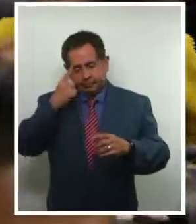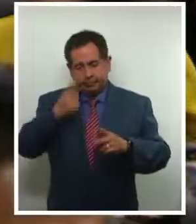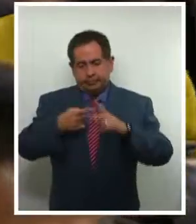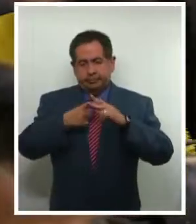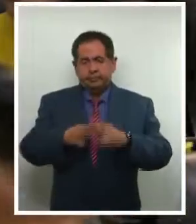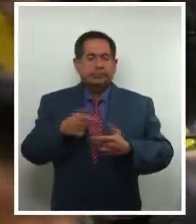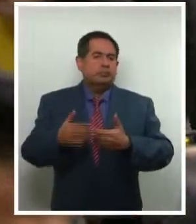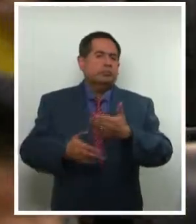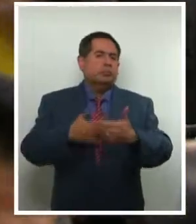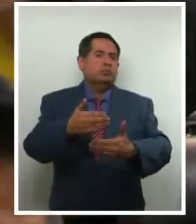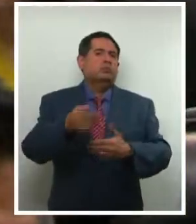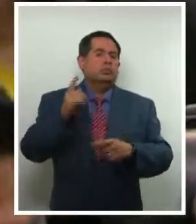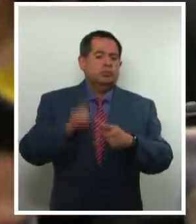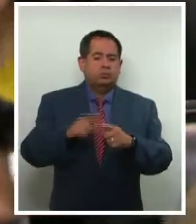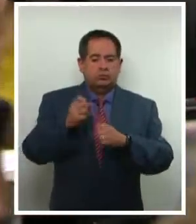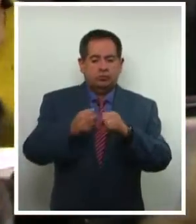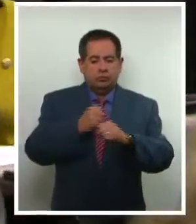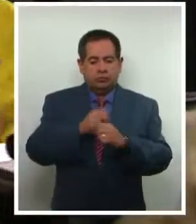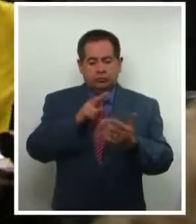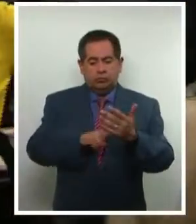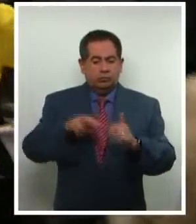partir del proceso electoral